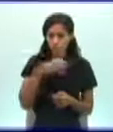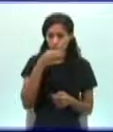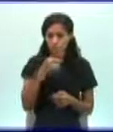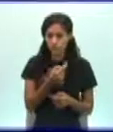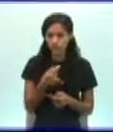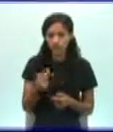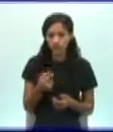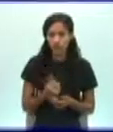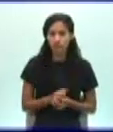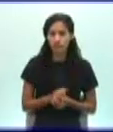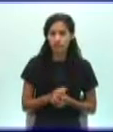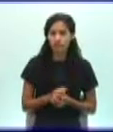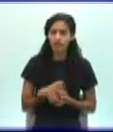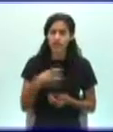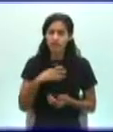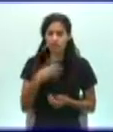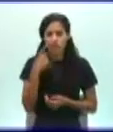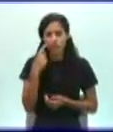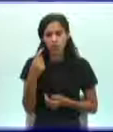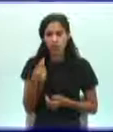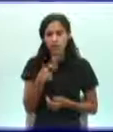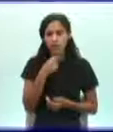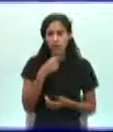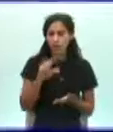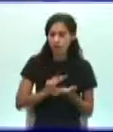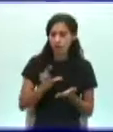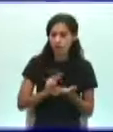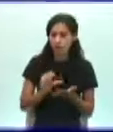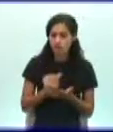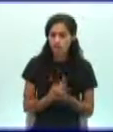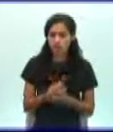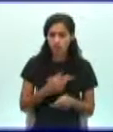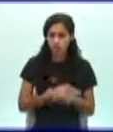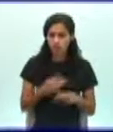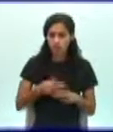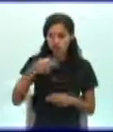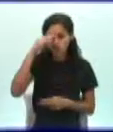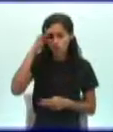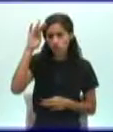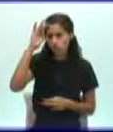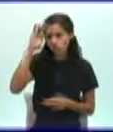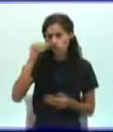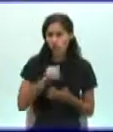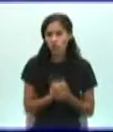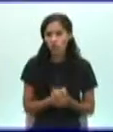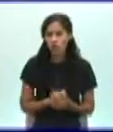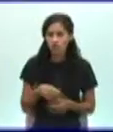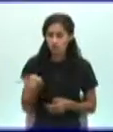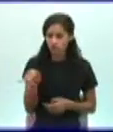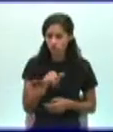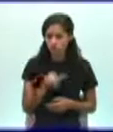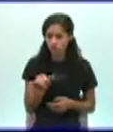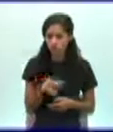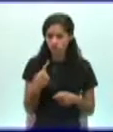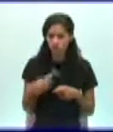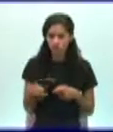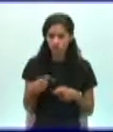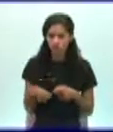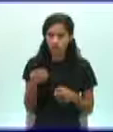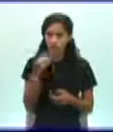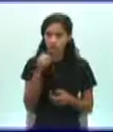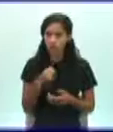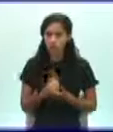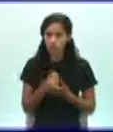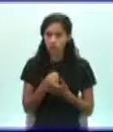estas personalidades, teniendo en cuenta el libro de texto de Historia de Cuba, el nivel medio superior, además de documentos y